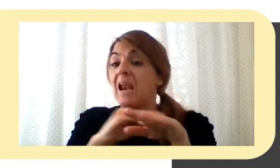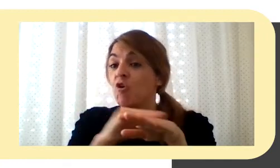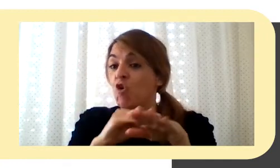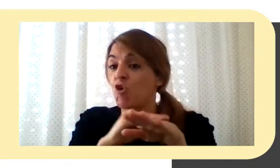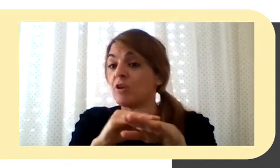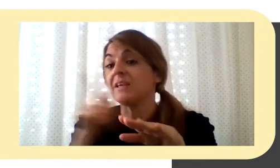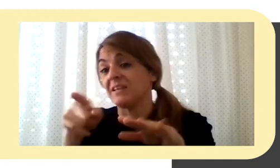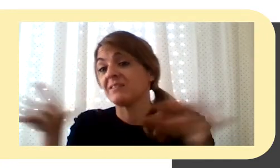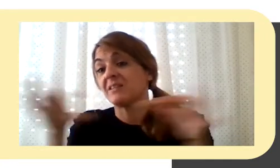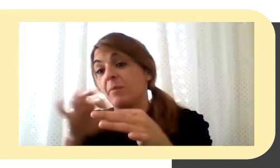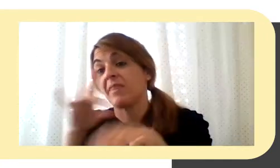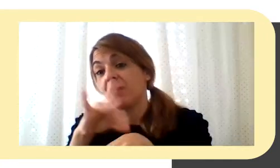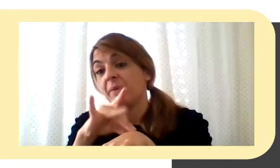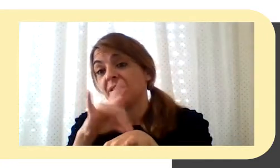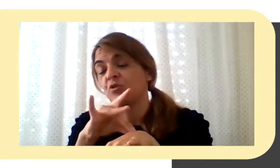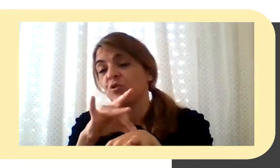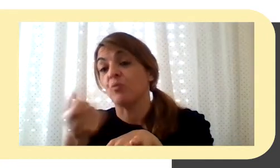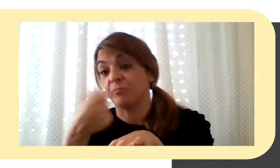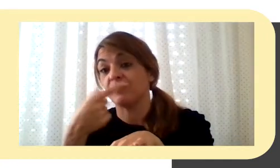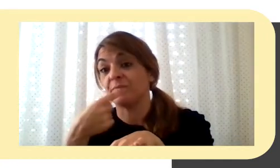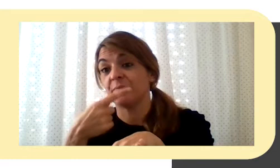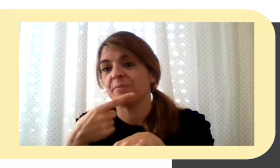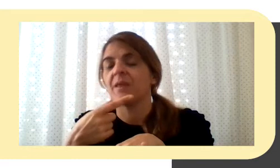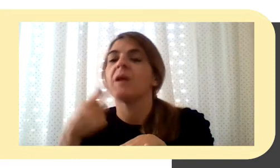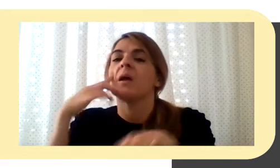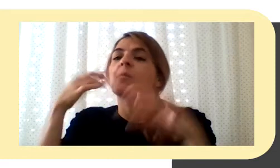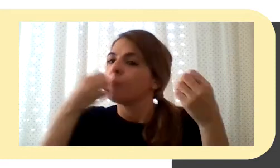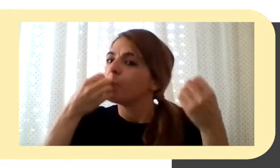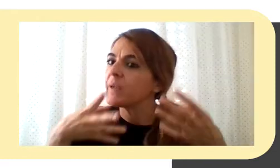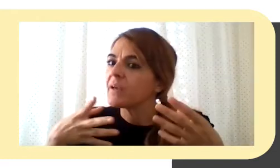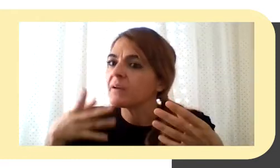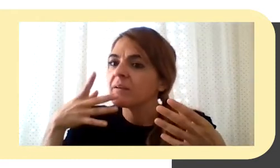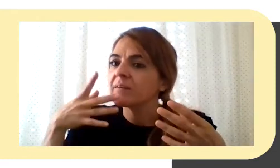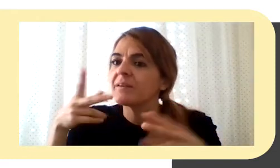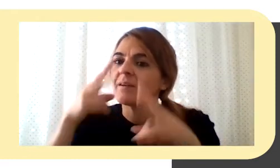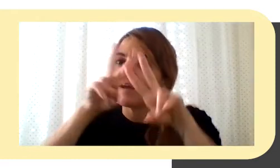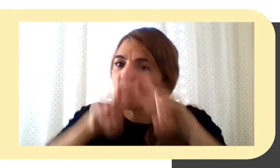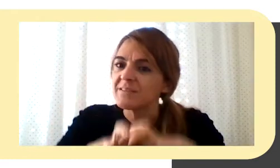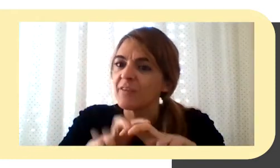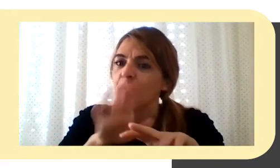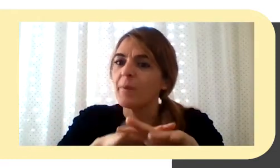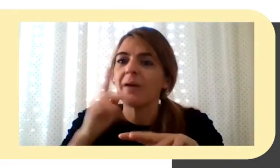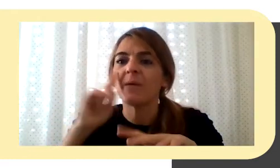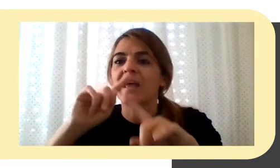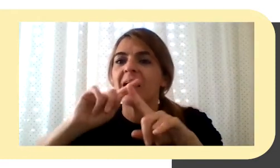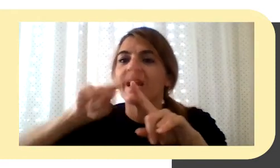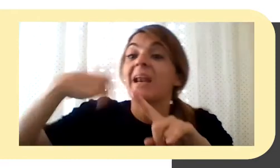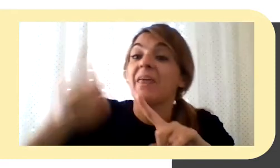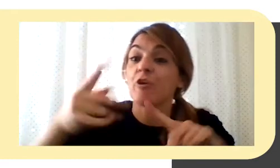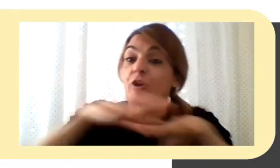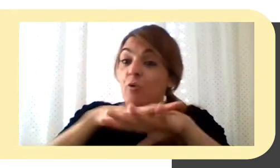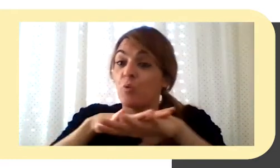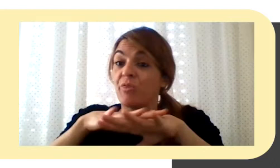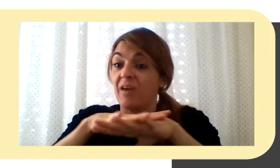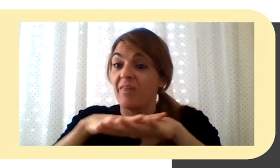flibanserin, está muy bien que hayan hecho un ensayo clínico para ver si hay reacciones cruzadas que potencian el alcohol o potencian